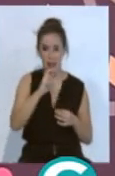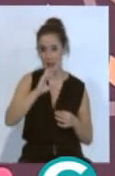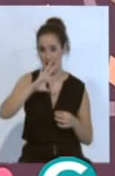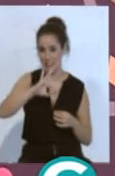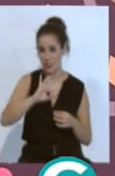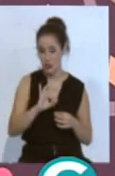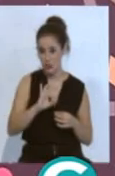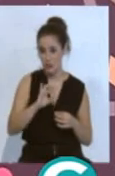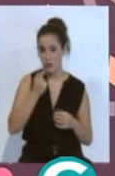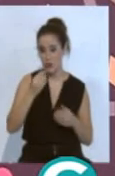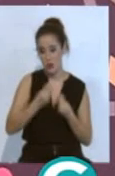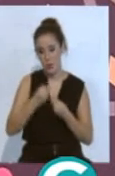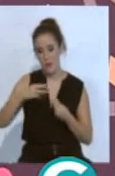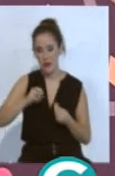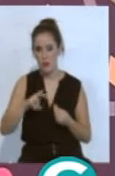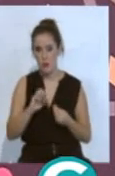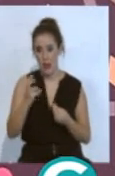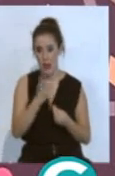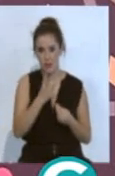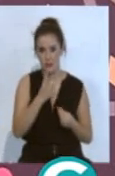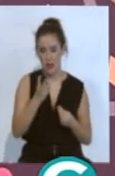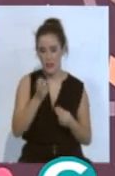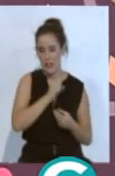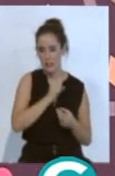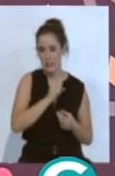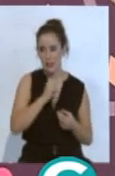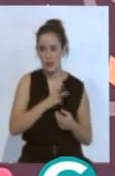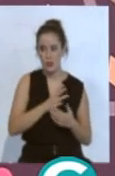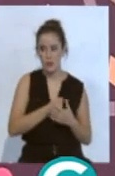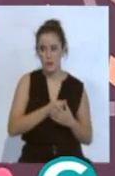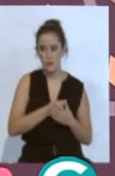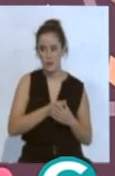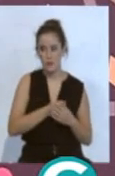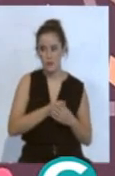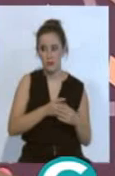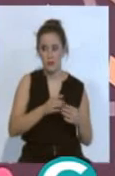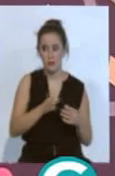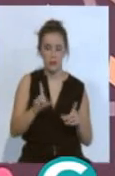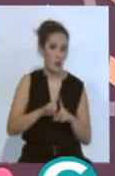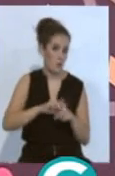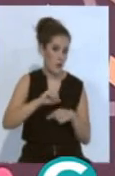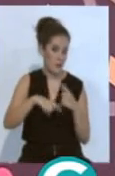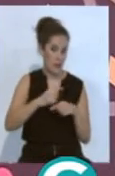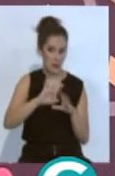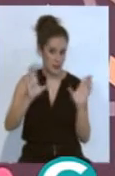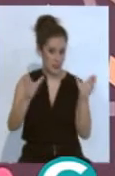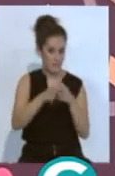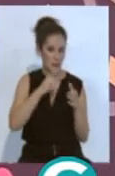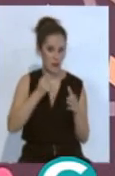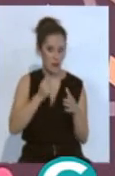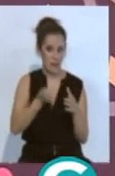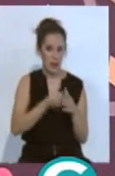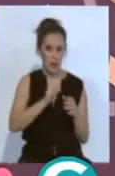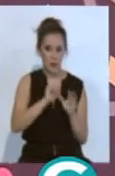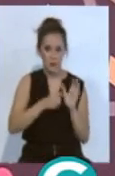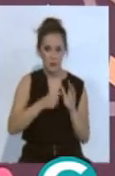junto a Manuel y junto a Manolín, estabais ahí los tres, con él, iba a decir, como una familia, ¿no? Es que la chirigota entera es una familia. Aquel,